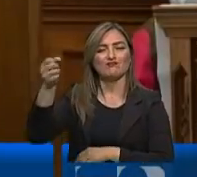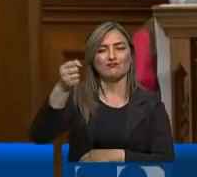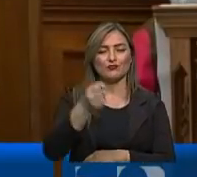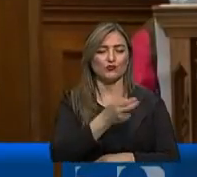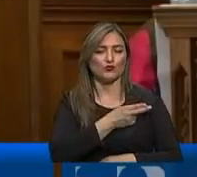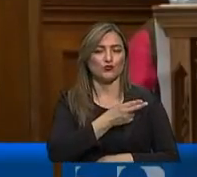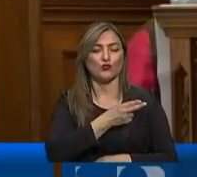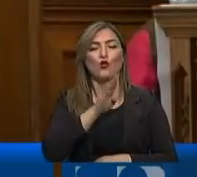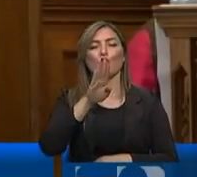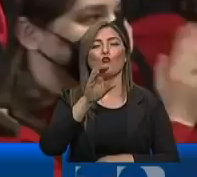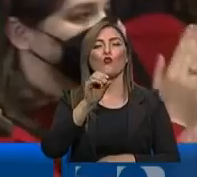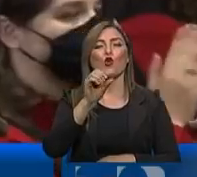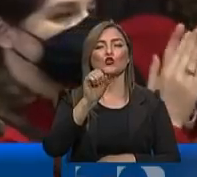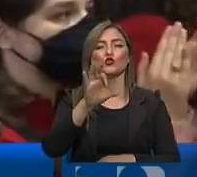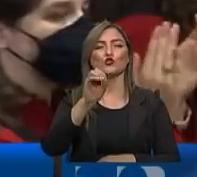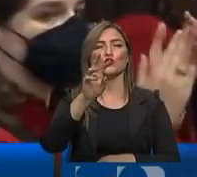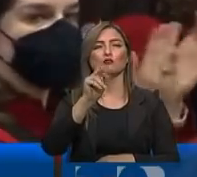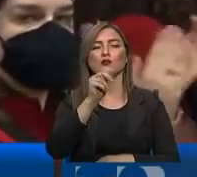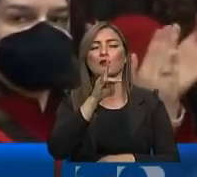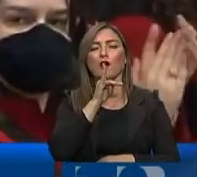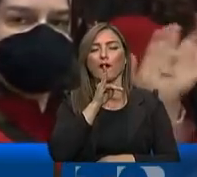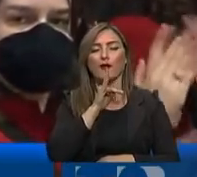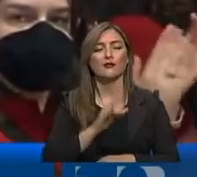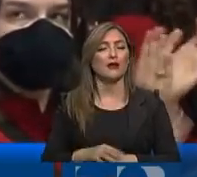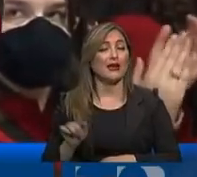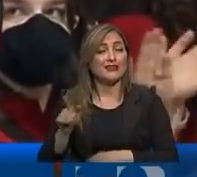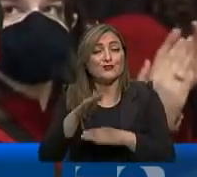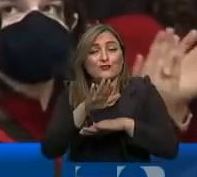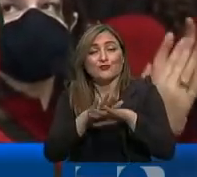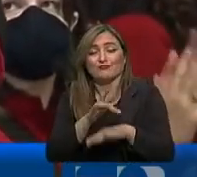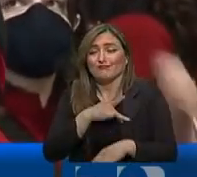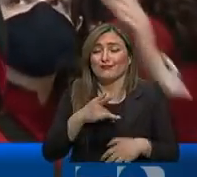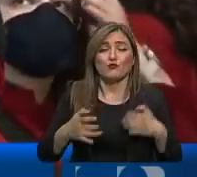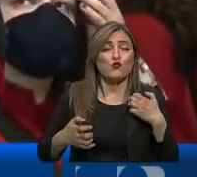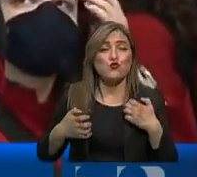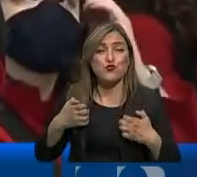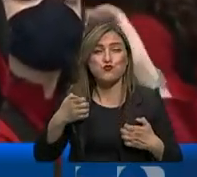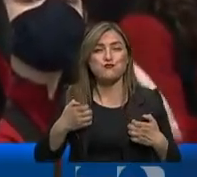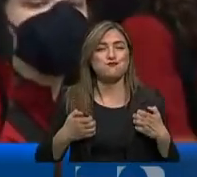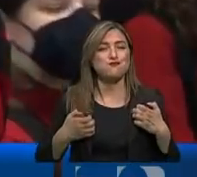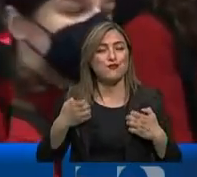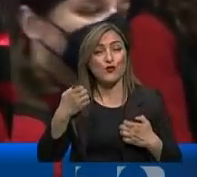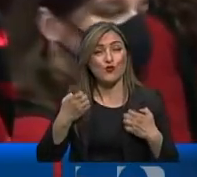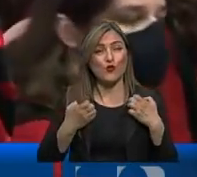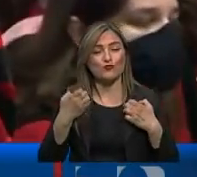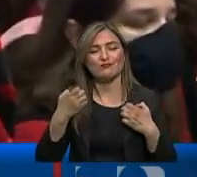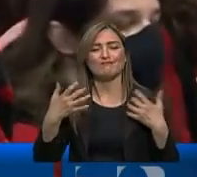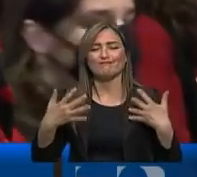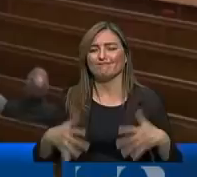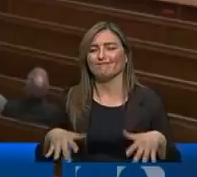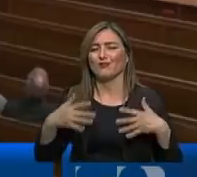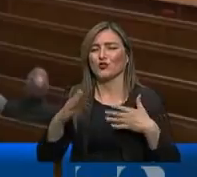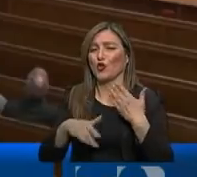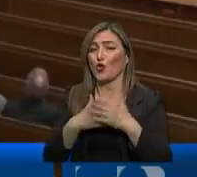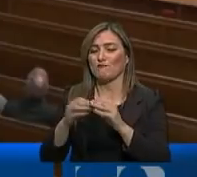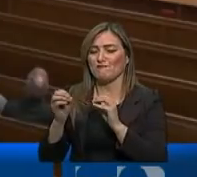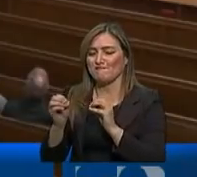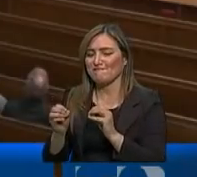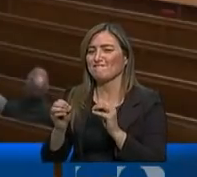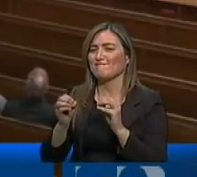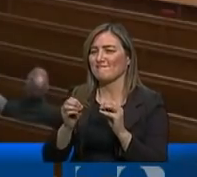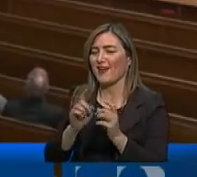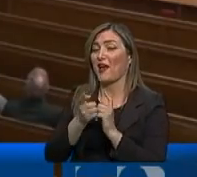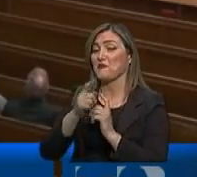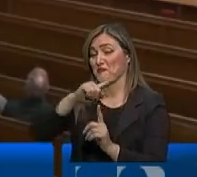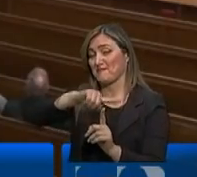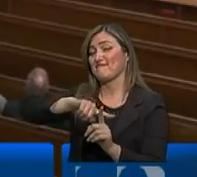la Universidad de Boston, en Estados Unidos. Allí mencionó su emoción por sentir que las estrellas están alineadas para lograr